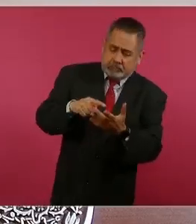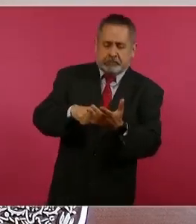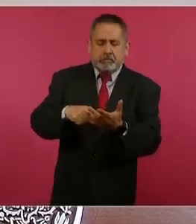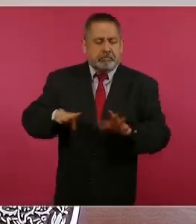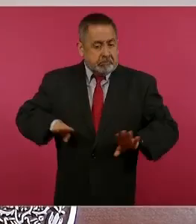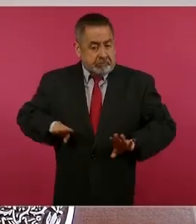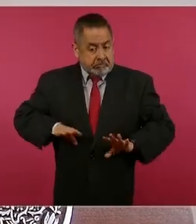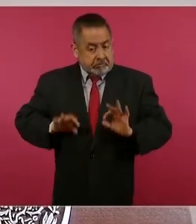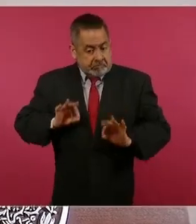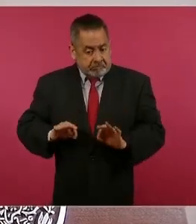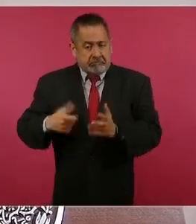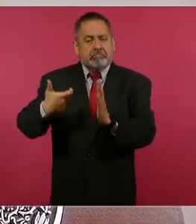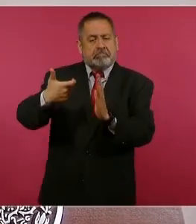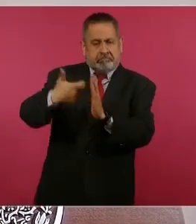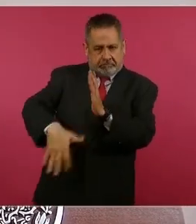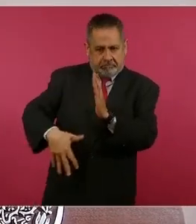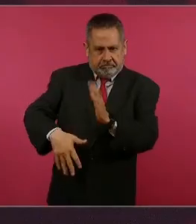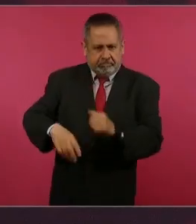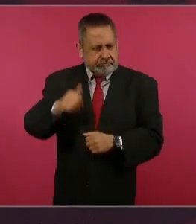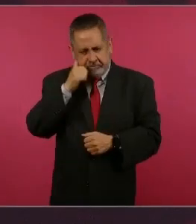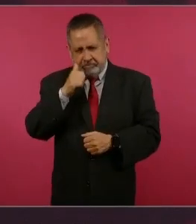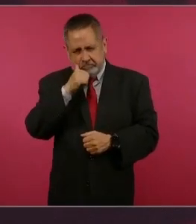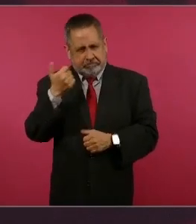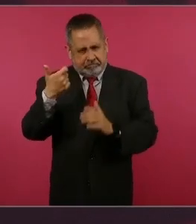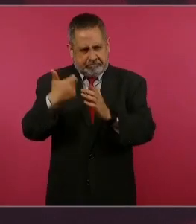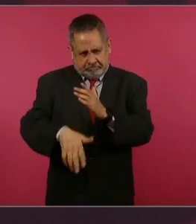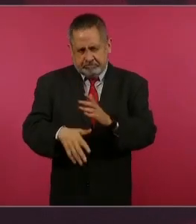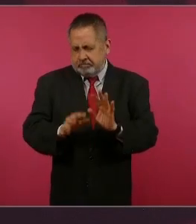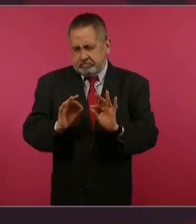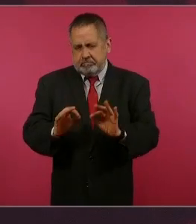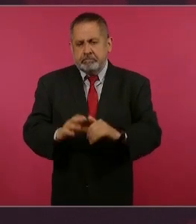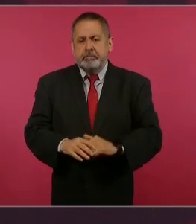menos. Siempre.